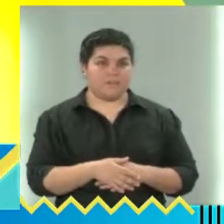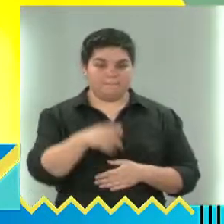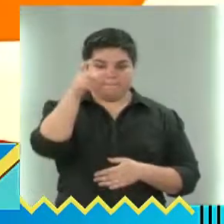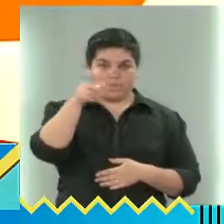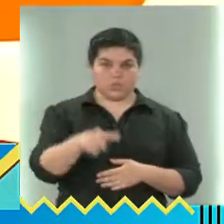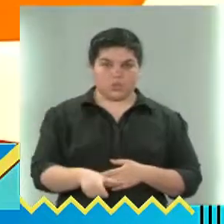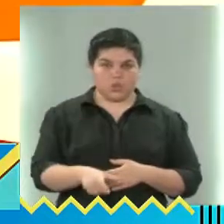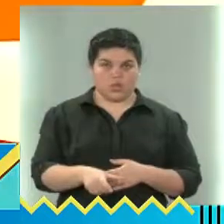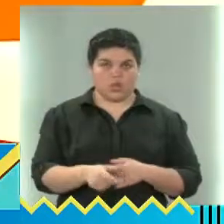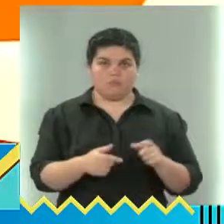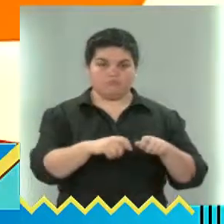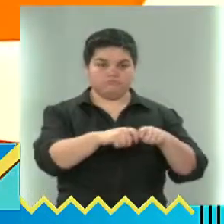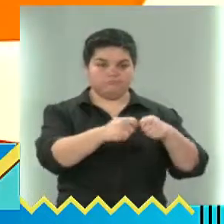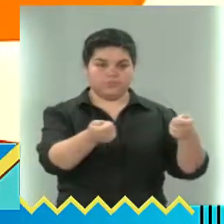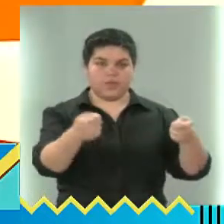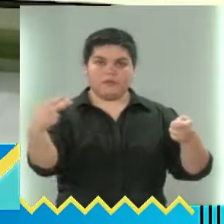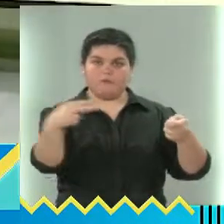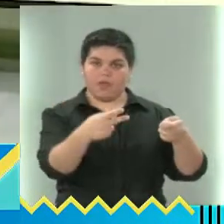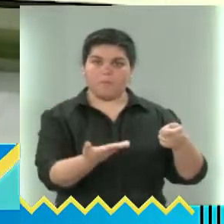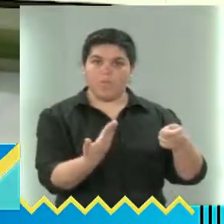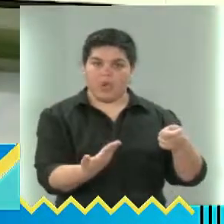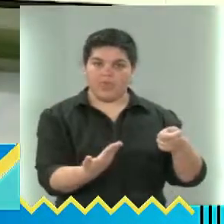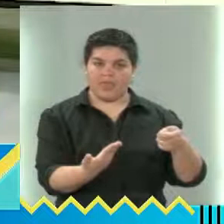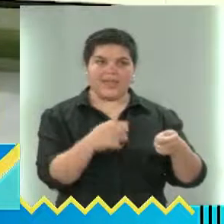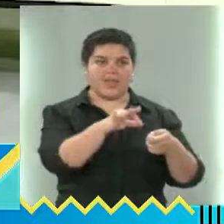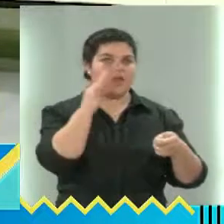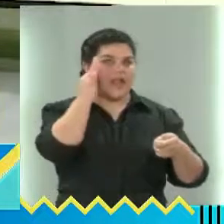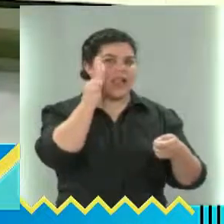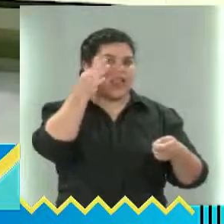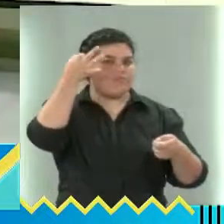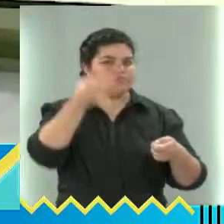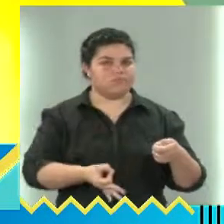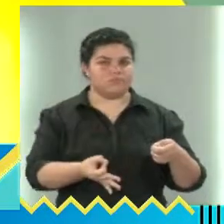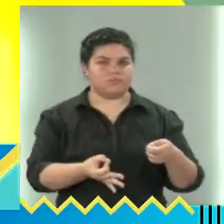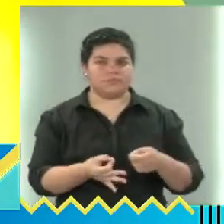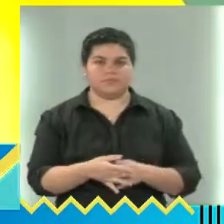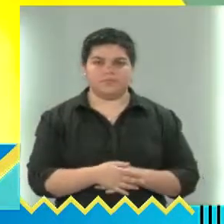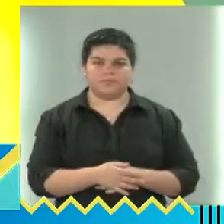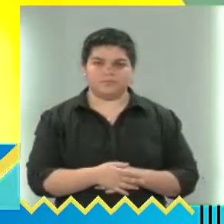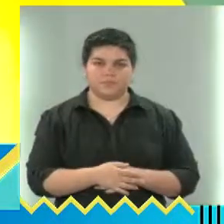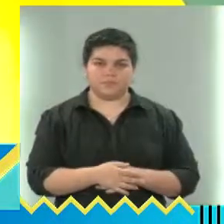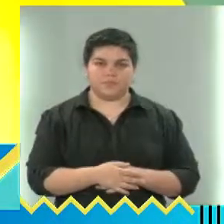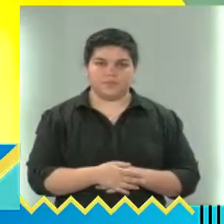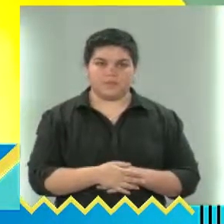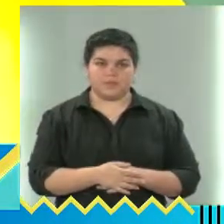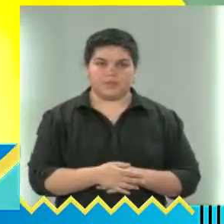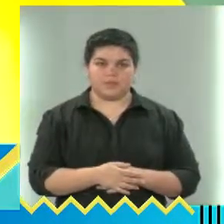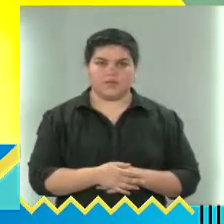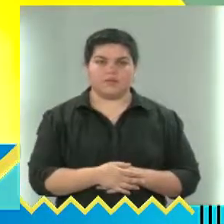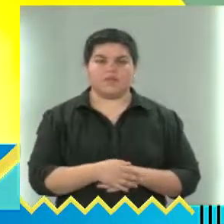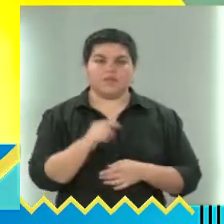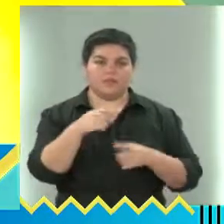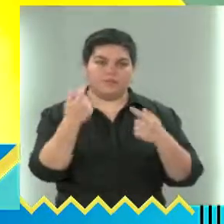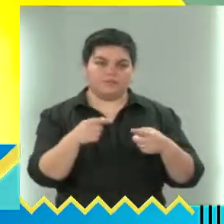donante, abrimos, son materiales estériles y descartables. Principalmente son esas